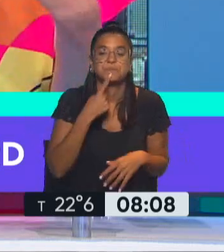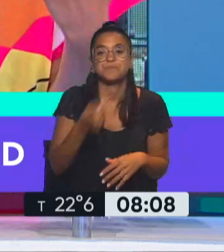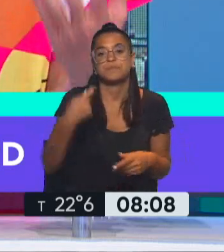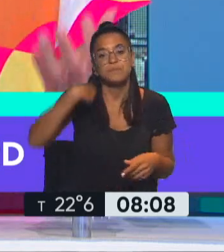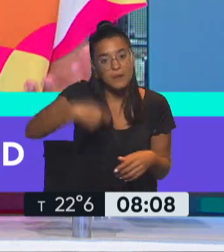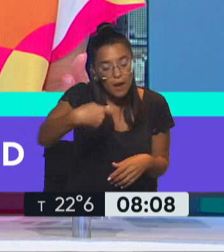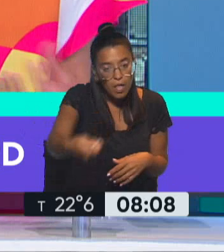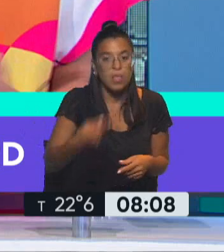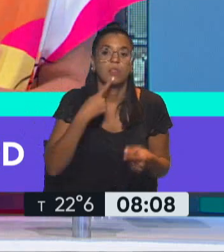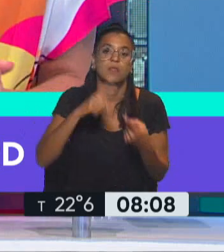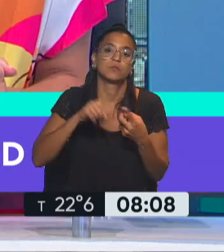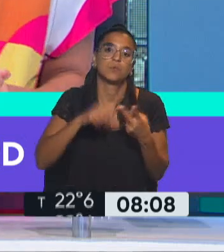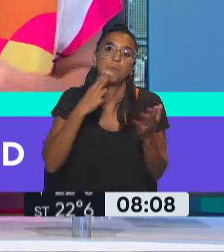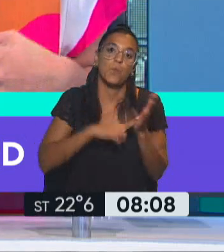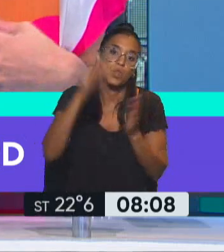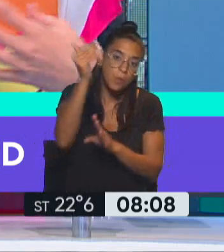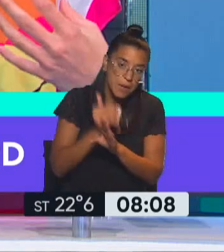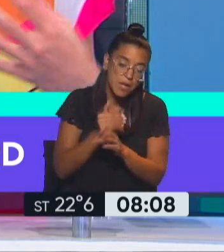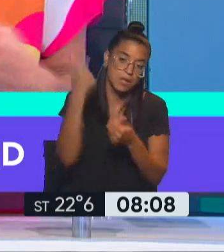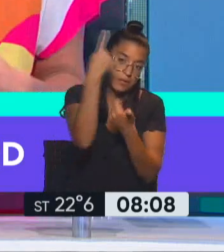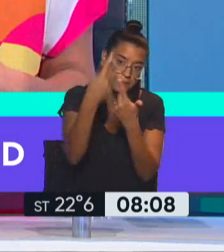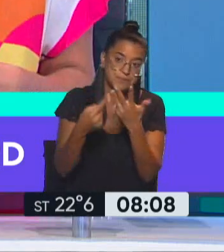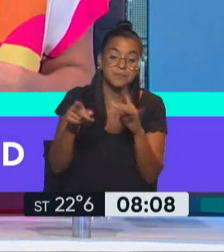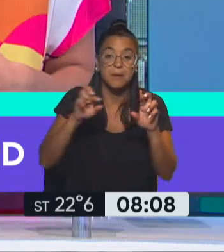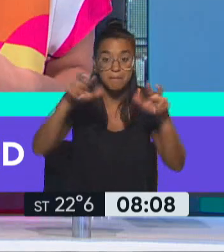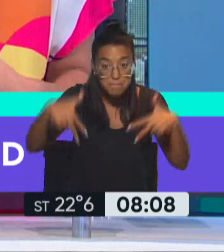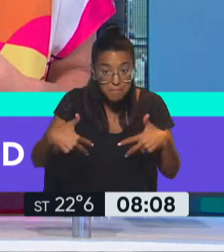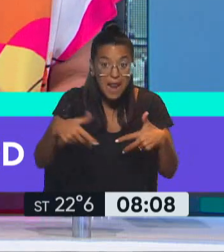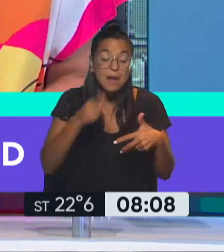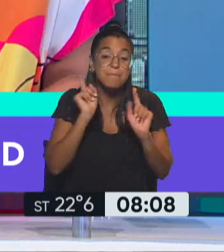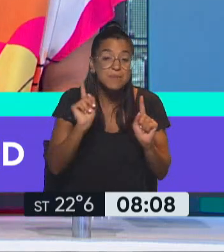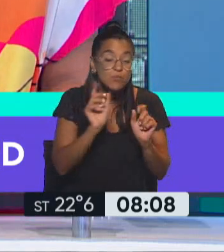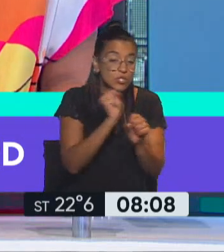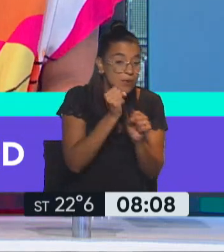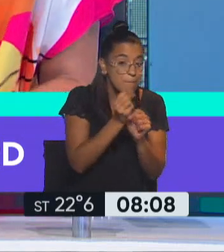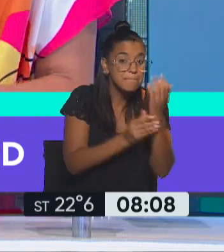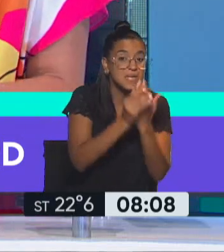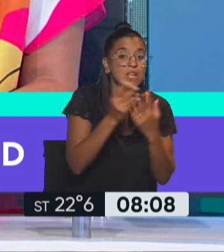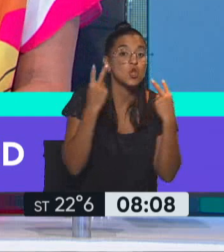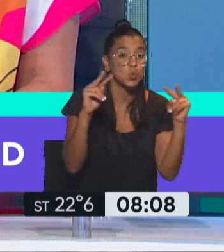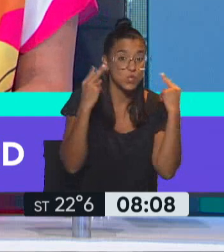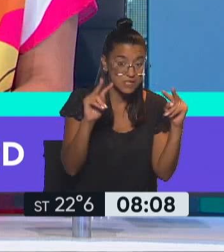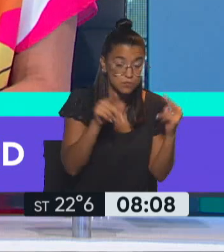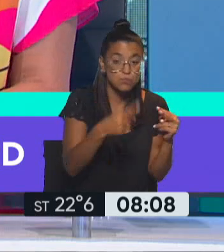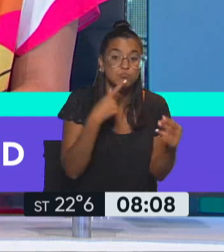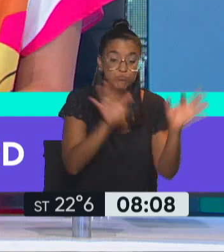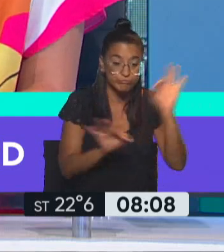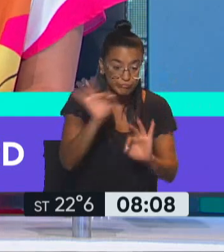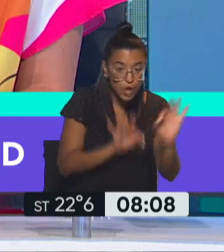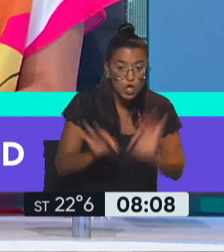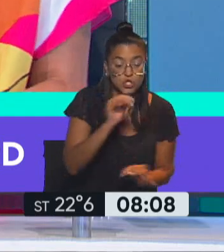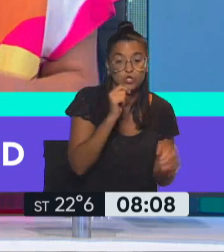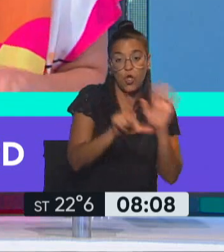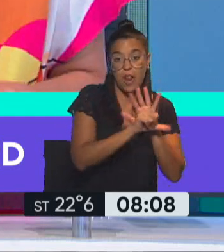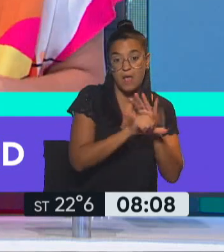créditos bajas de impuestos y en ese plan que va está trabajando en el ministerio de turismo que va a ser un proyecto de ley para el